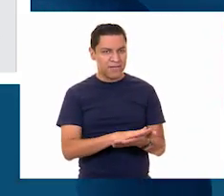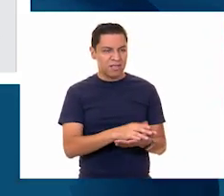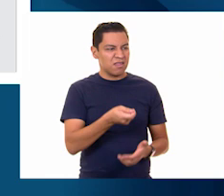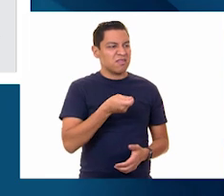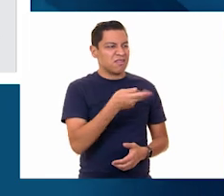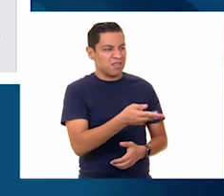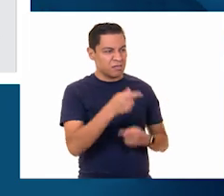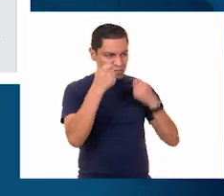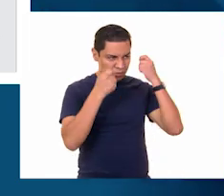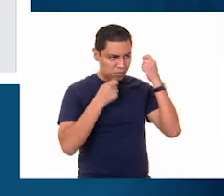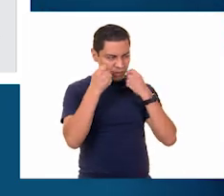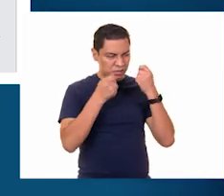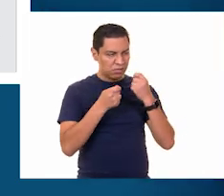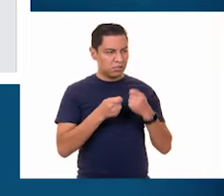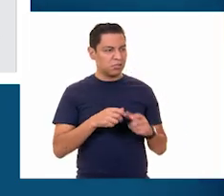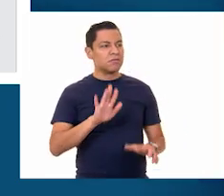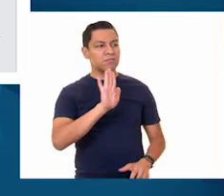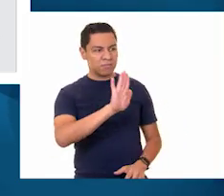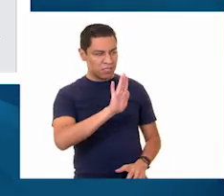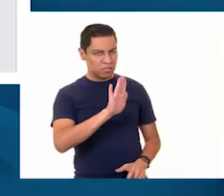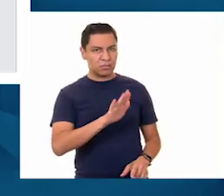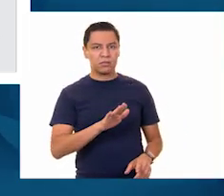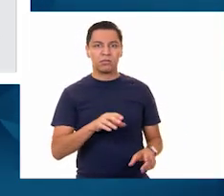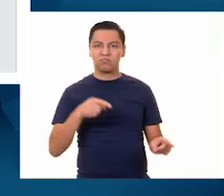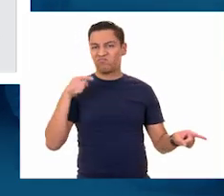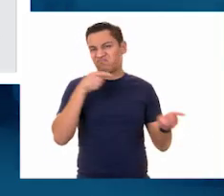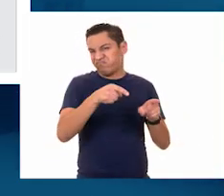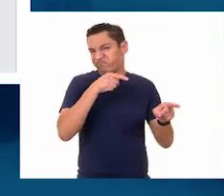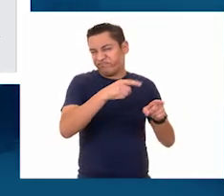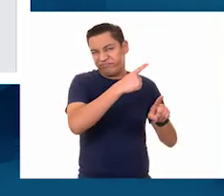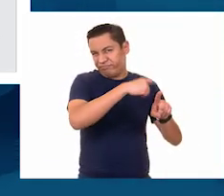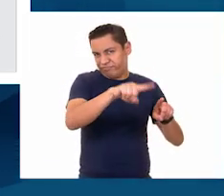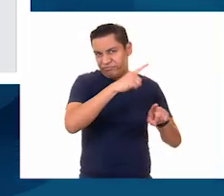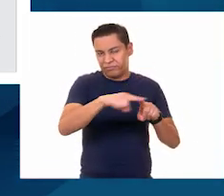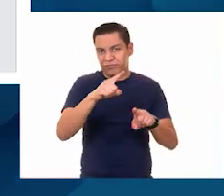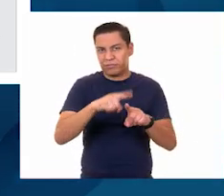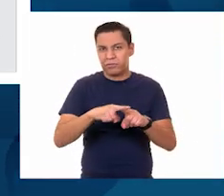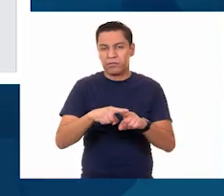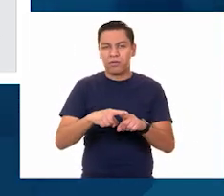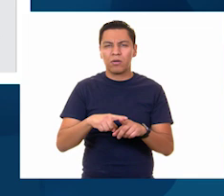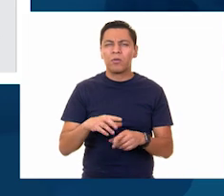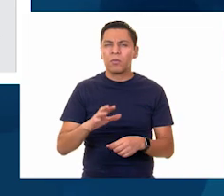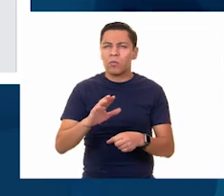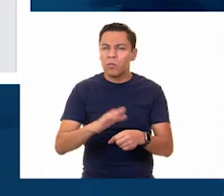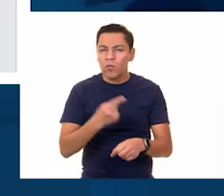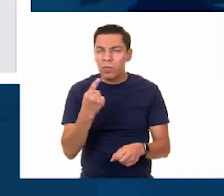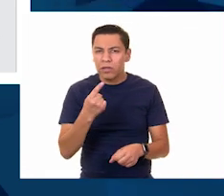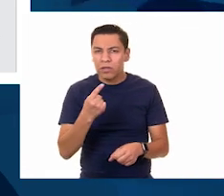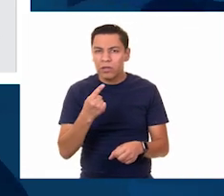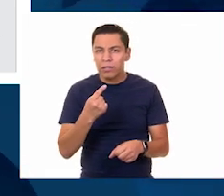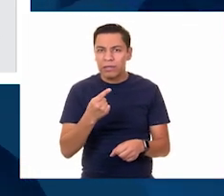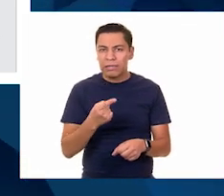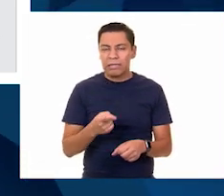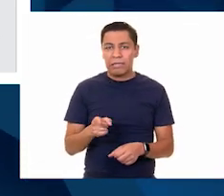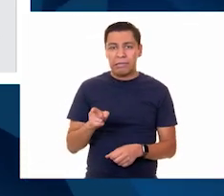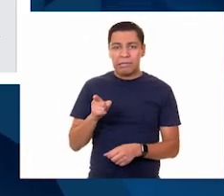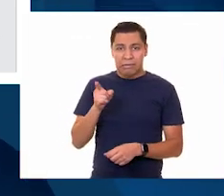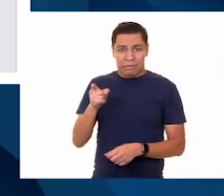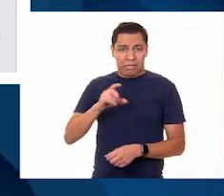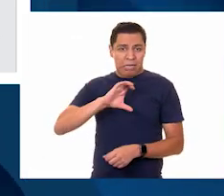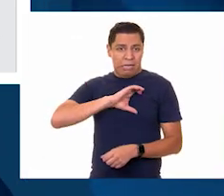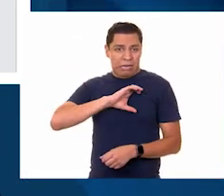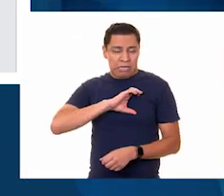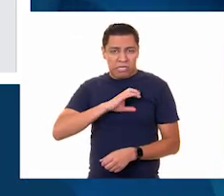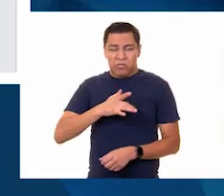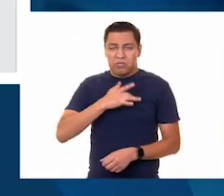apodos, gestos y entre otras, ¿no? Ahí vienen. Factores que lo generan, la carencia de afecto y